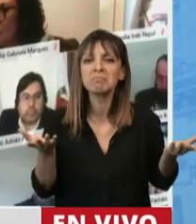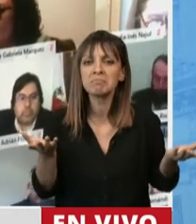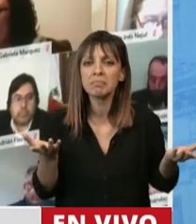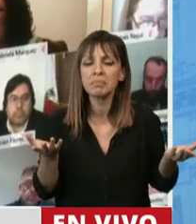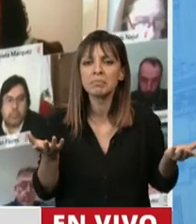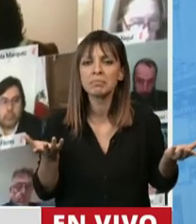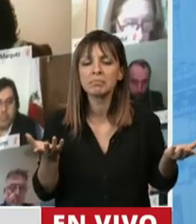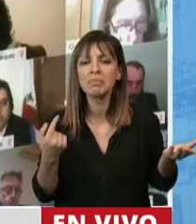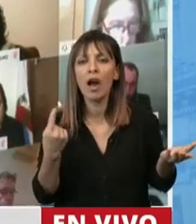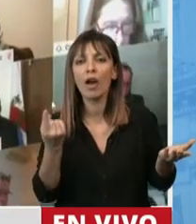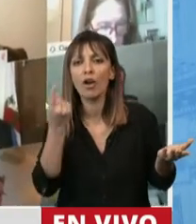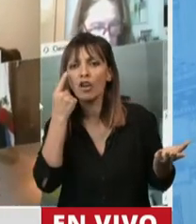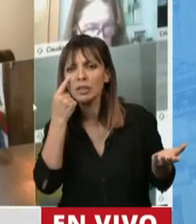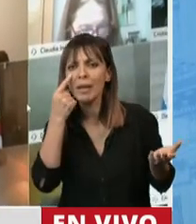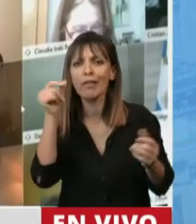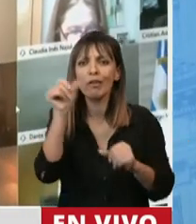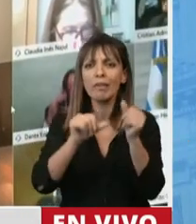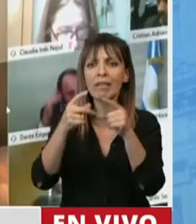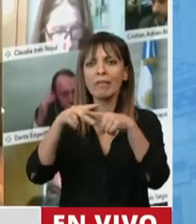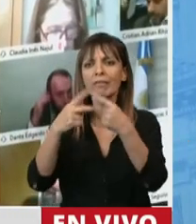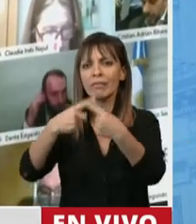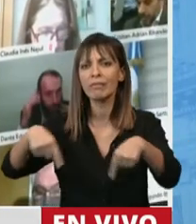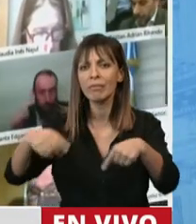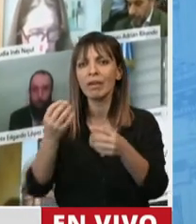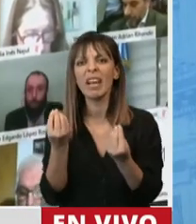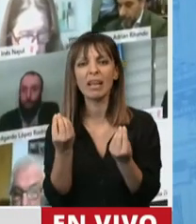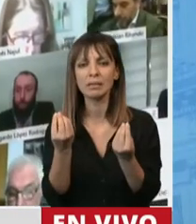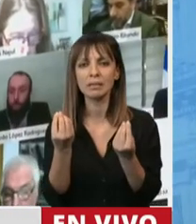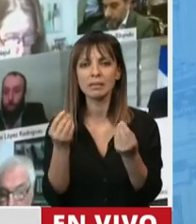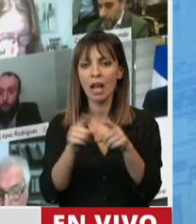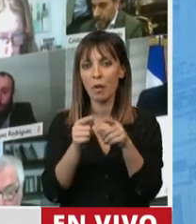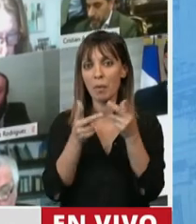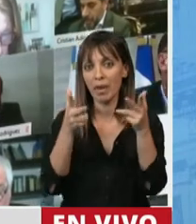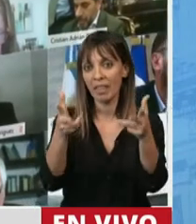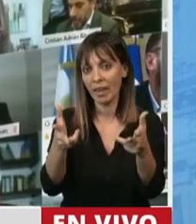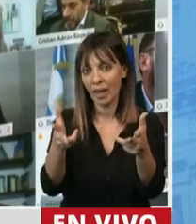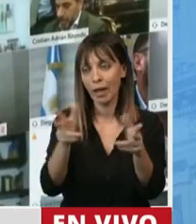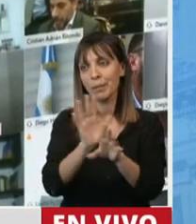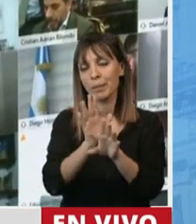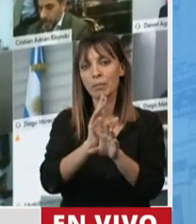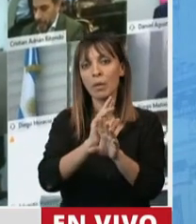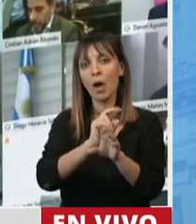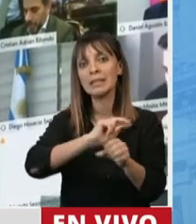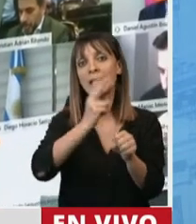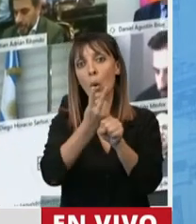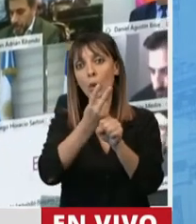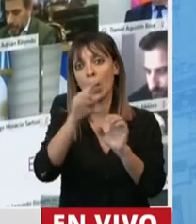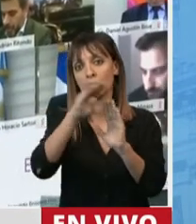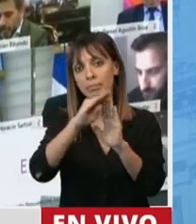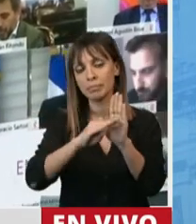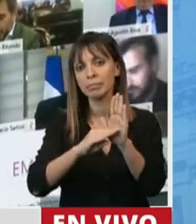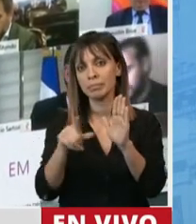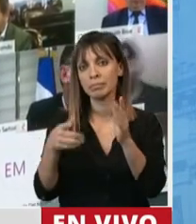del conocimiento en la Argentina es, como recién decíamos, seguramente o la segunda o la tercera